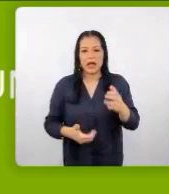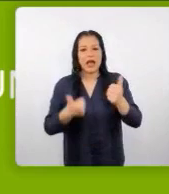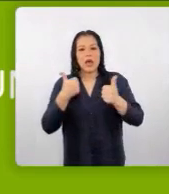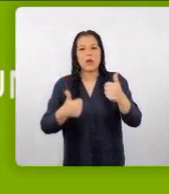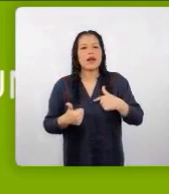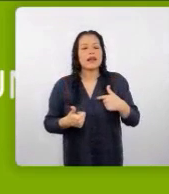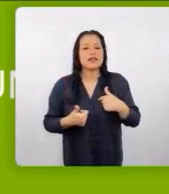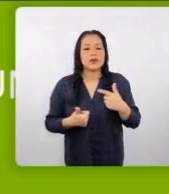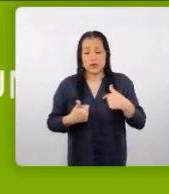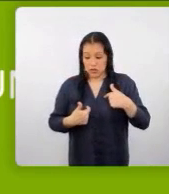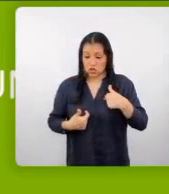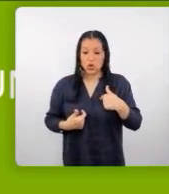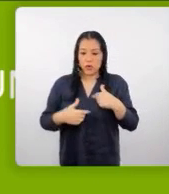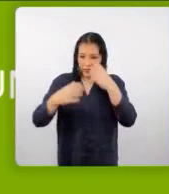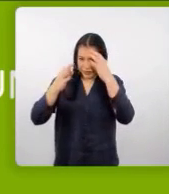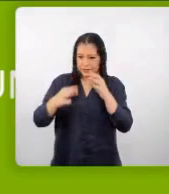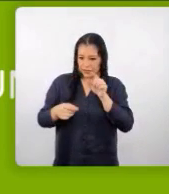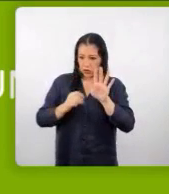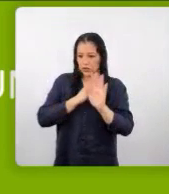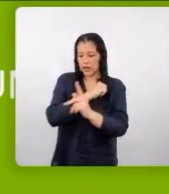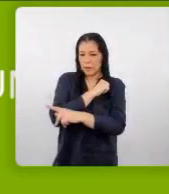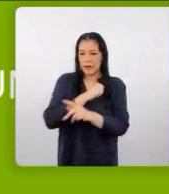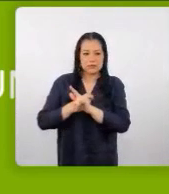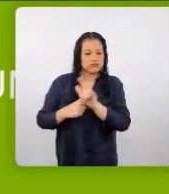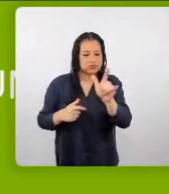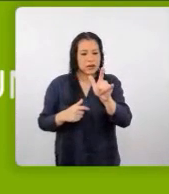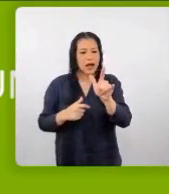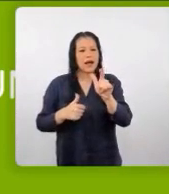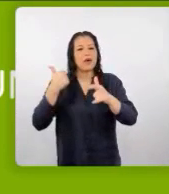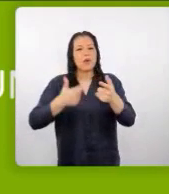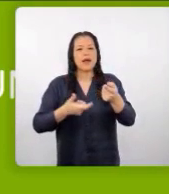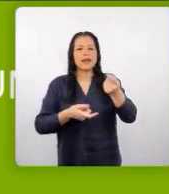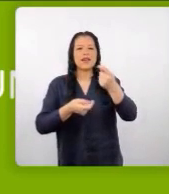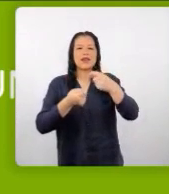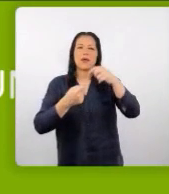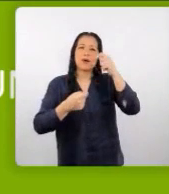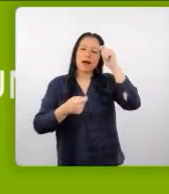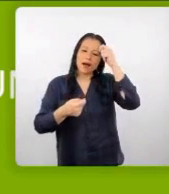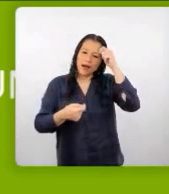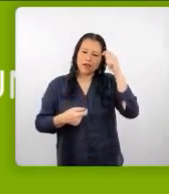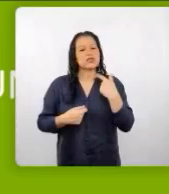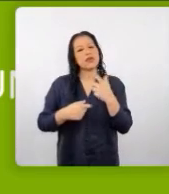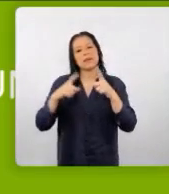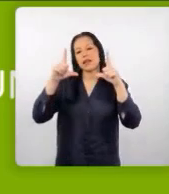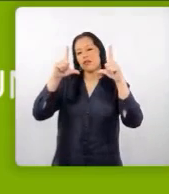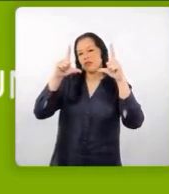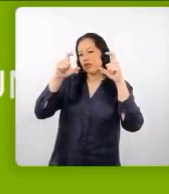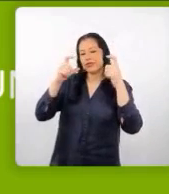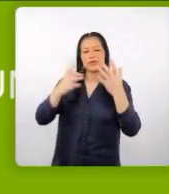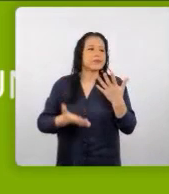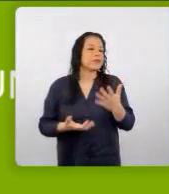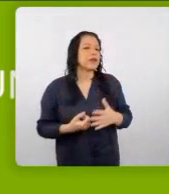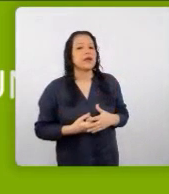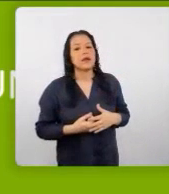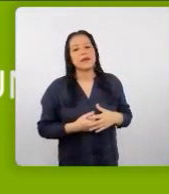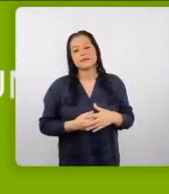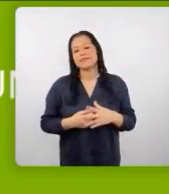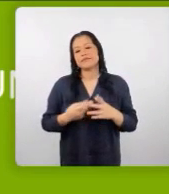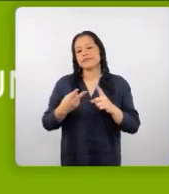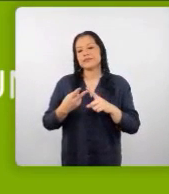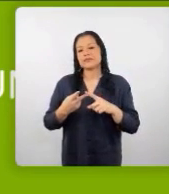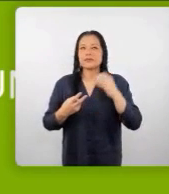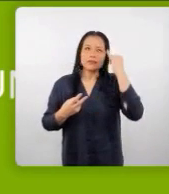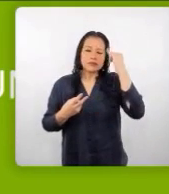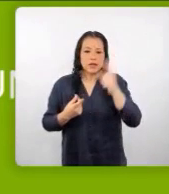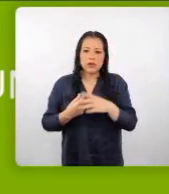a llevar después de que he visitado el país? No es solamente la mera foto, no solamente es la idea,